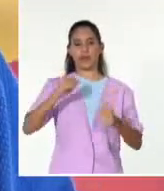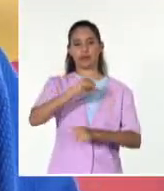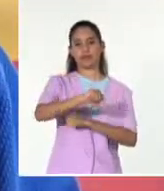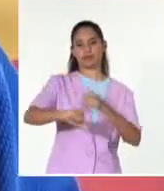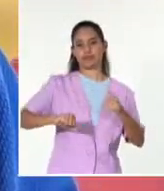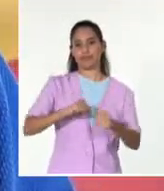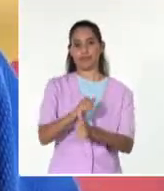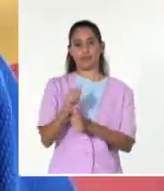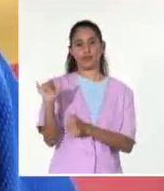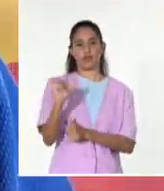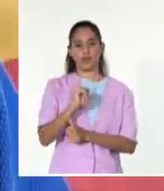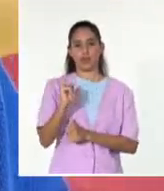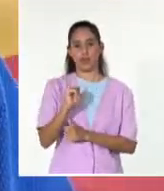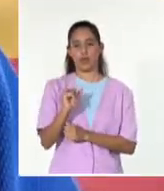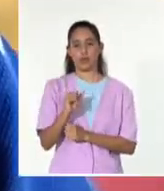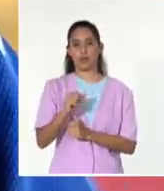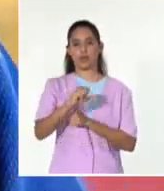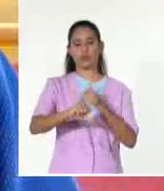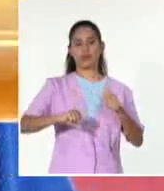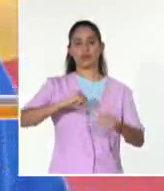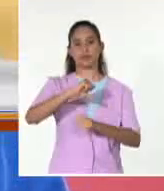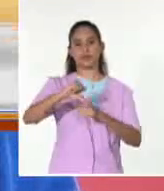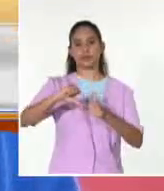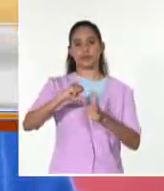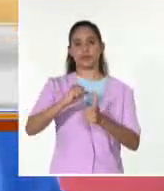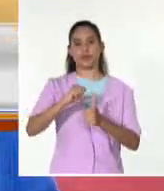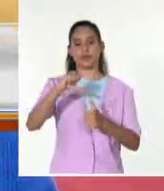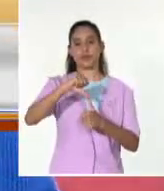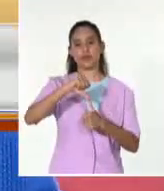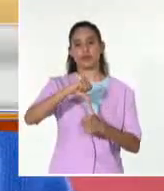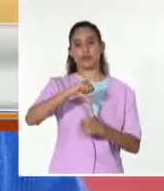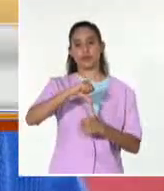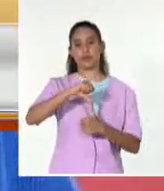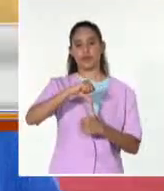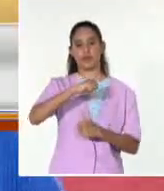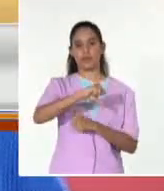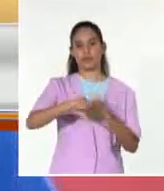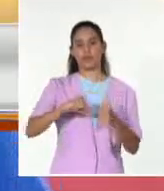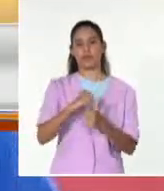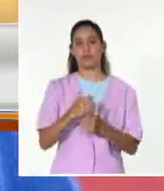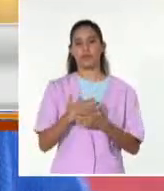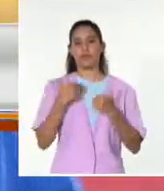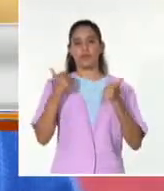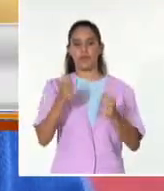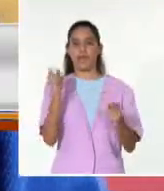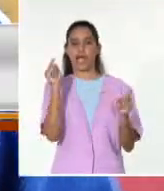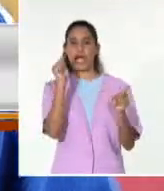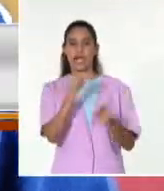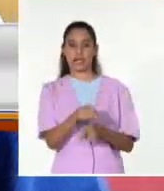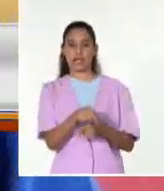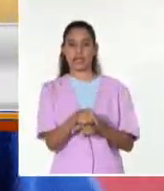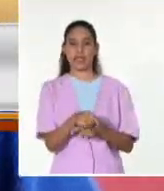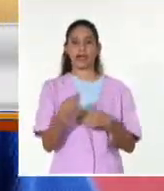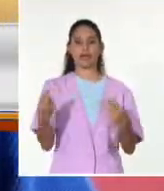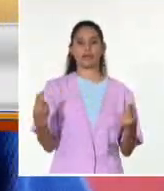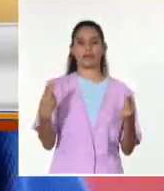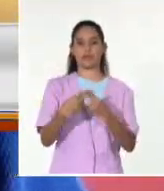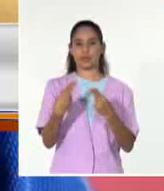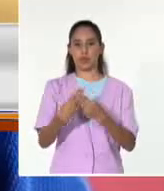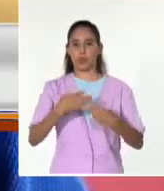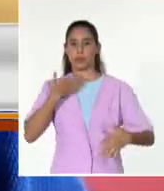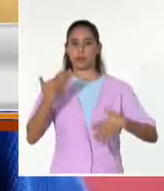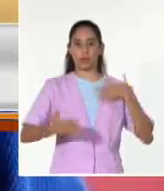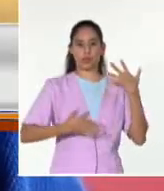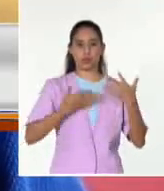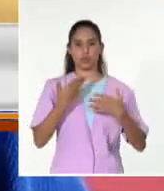caso personal, creo que la relación ha sido bastante bien, pasando por algunas dificultades, como es normal en el deporte de alto rendimiento, pero creo que hemos